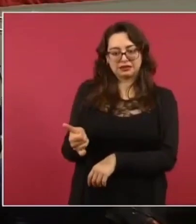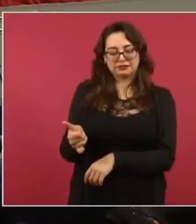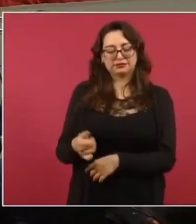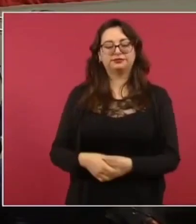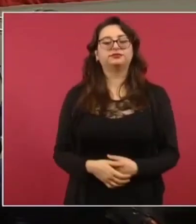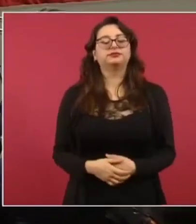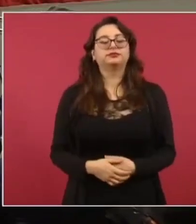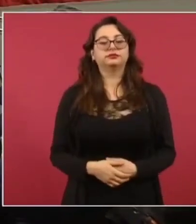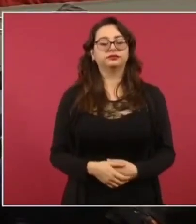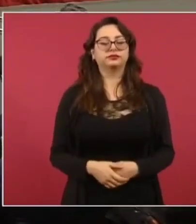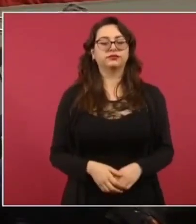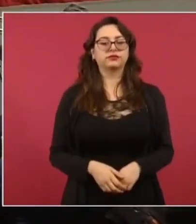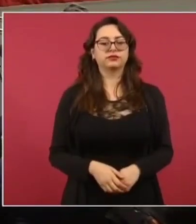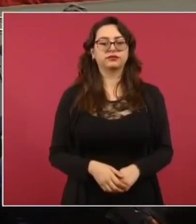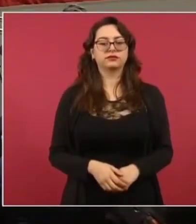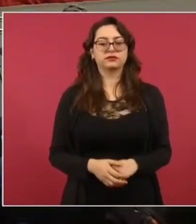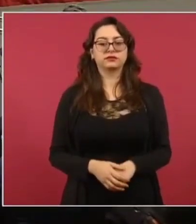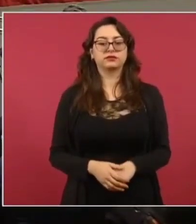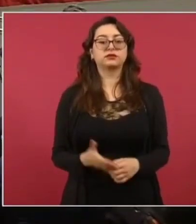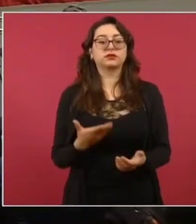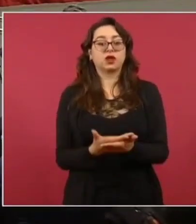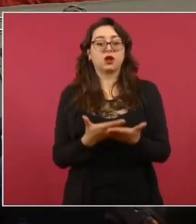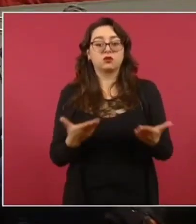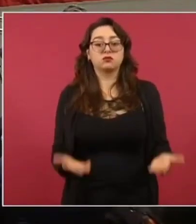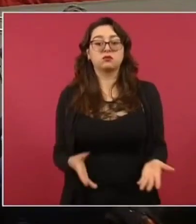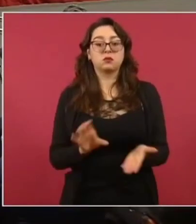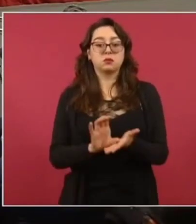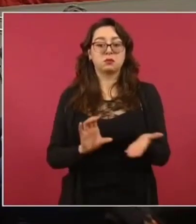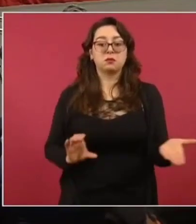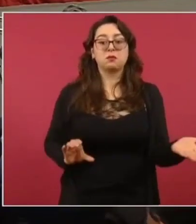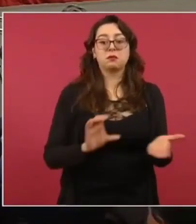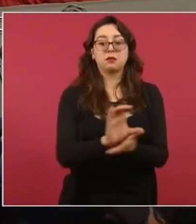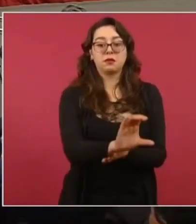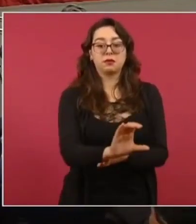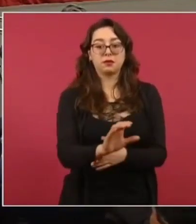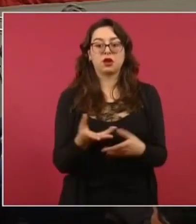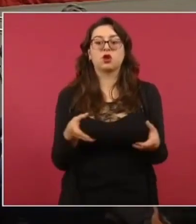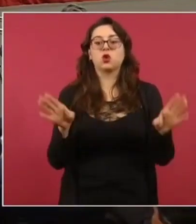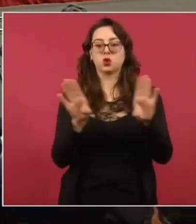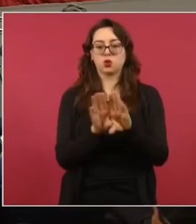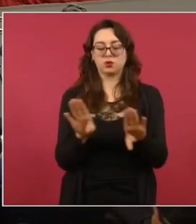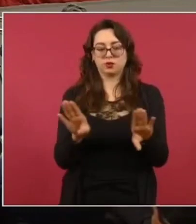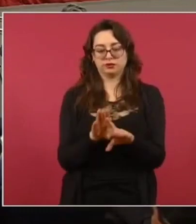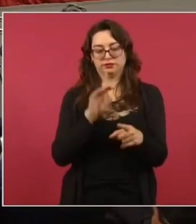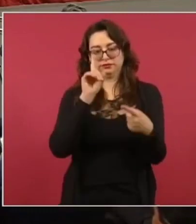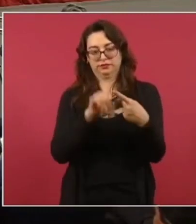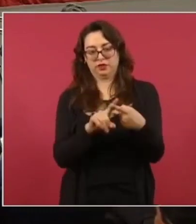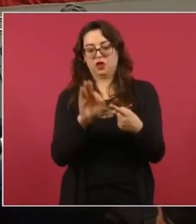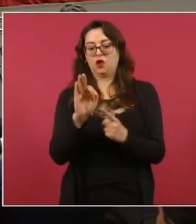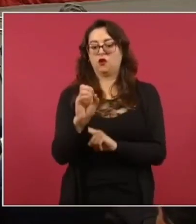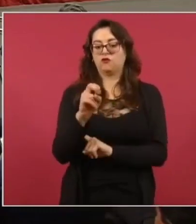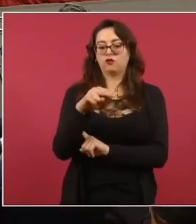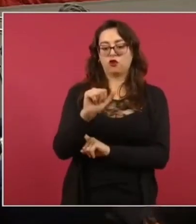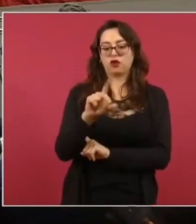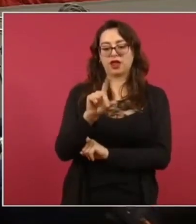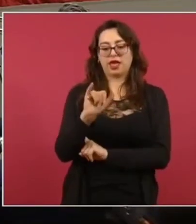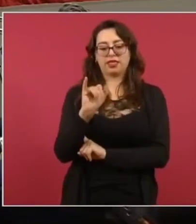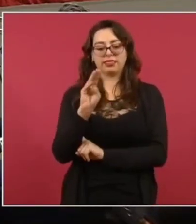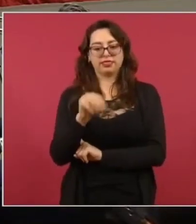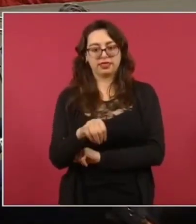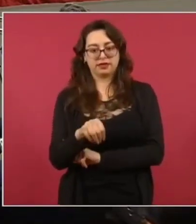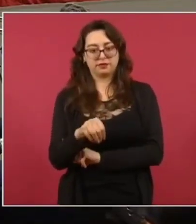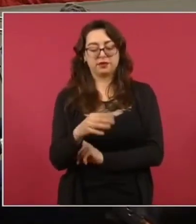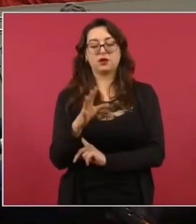Aquí la operación la financia el Fonadín, que es una aportación al capital